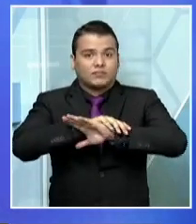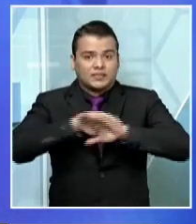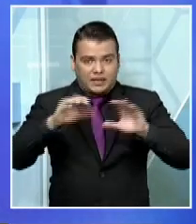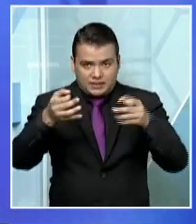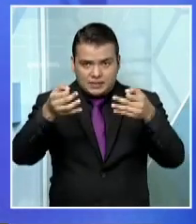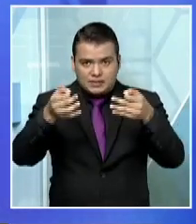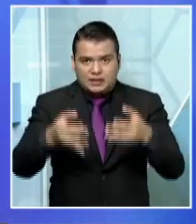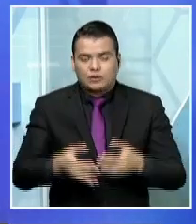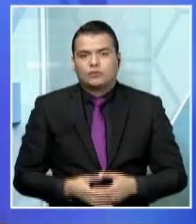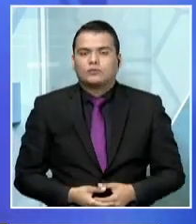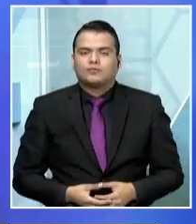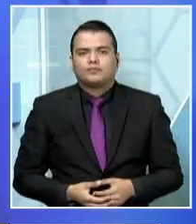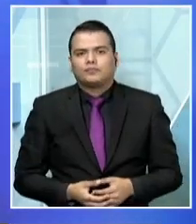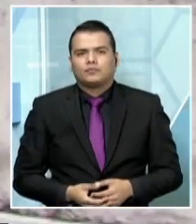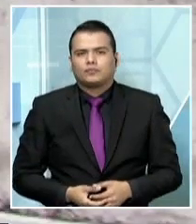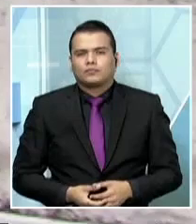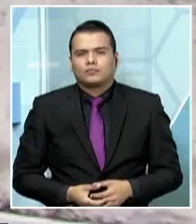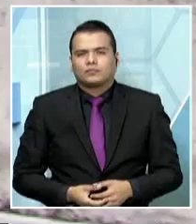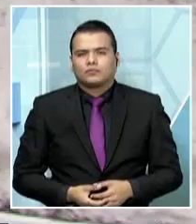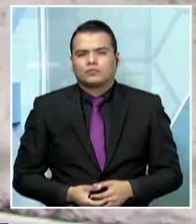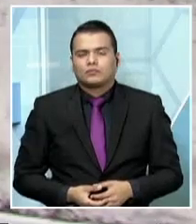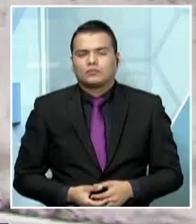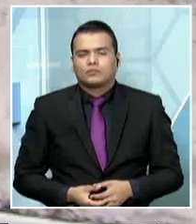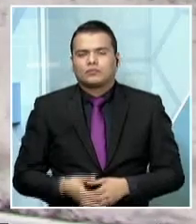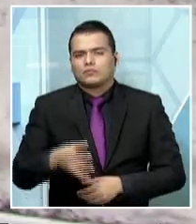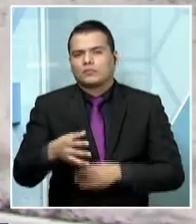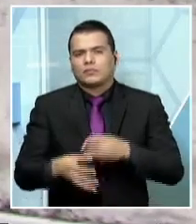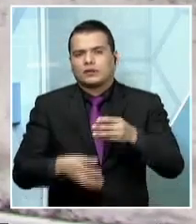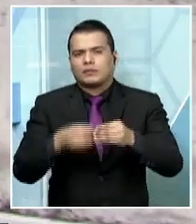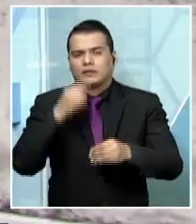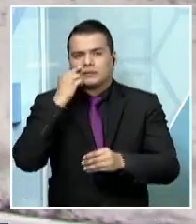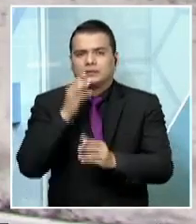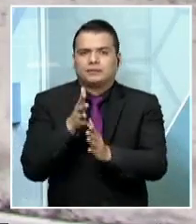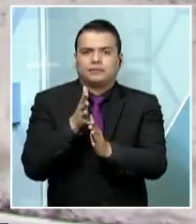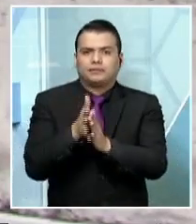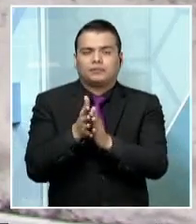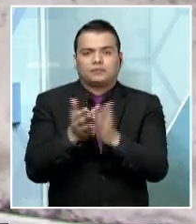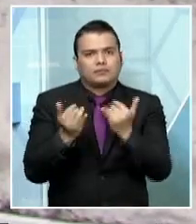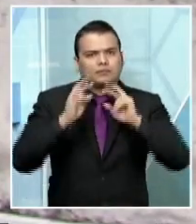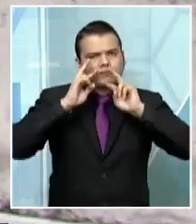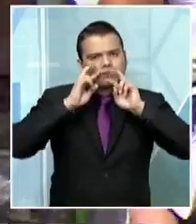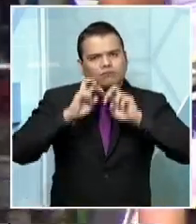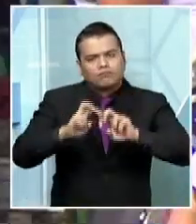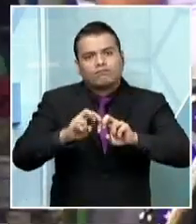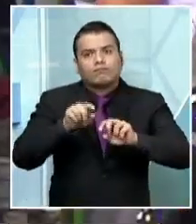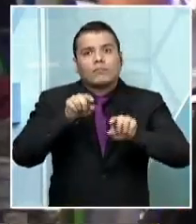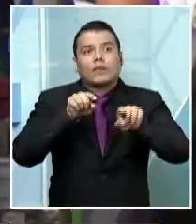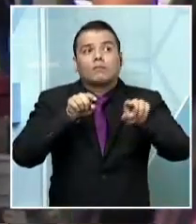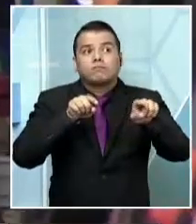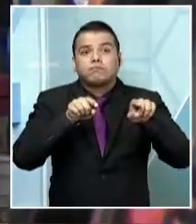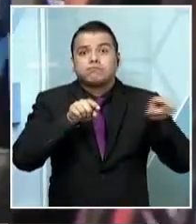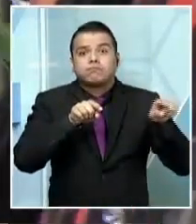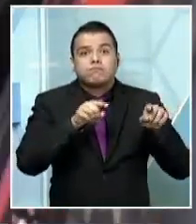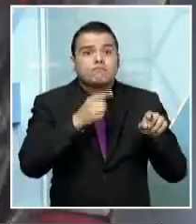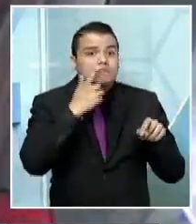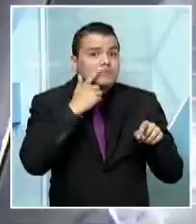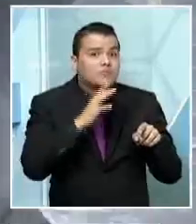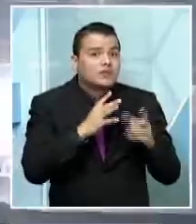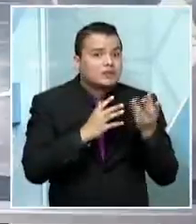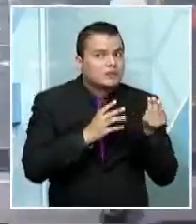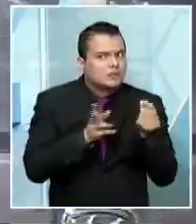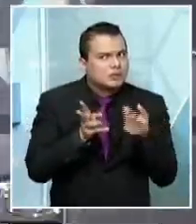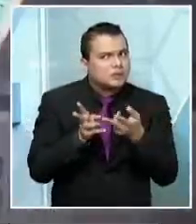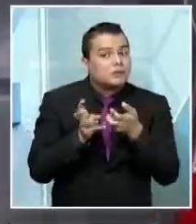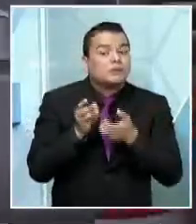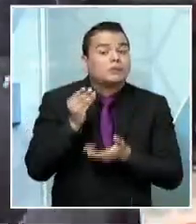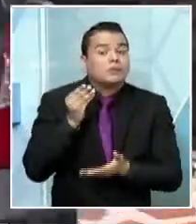captura de este presunto homicida. También señaló la Policía Metropolitana que están en proceso de investigación y que hay varias hipótesis sobre este crimen, una